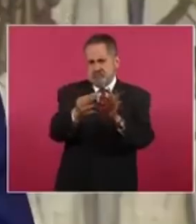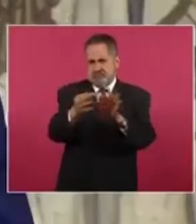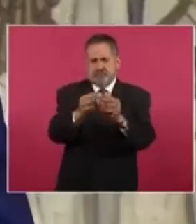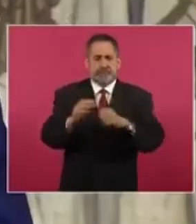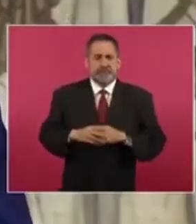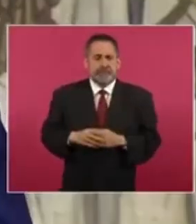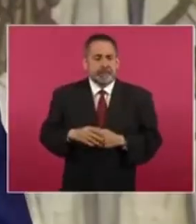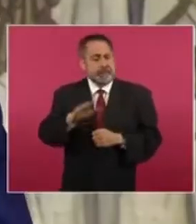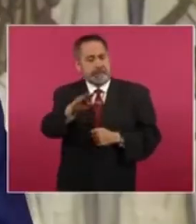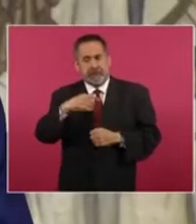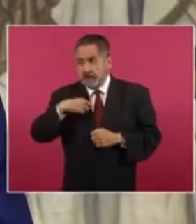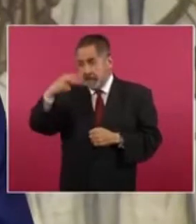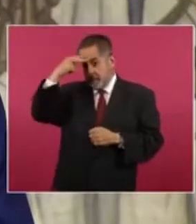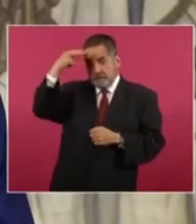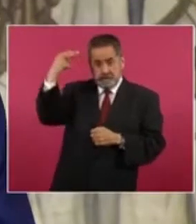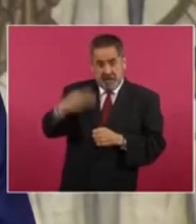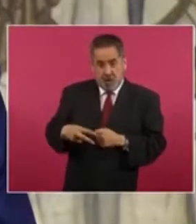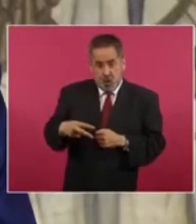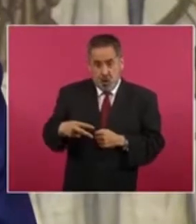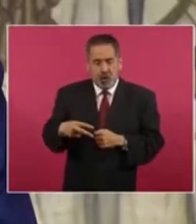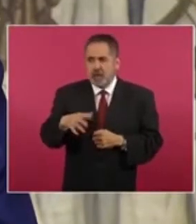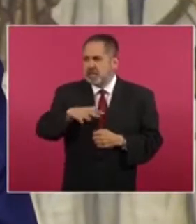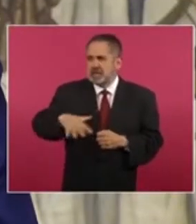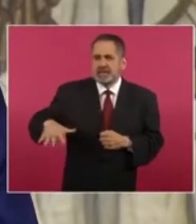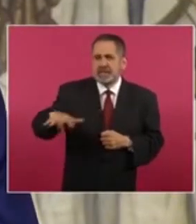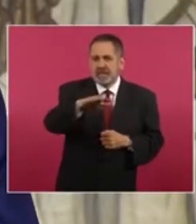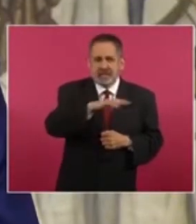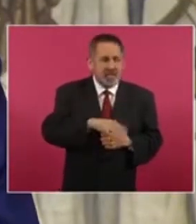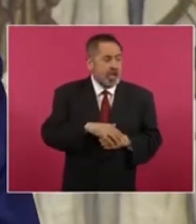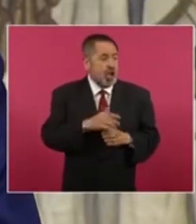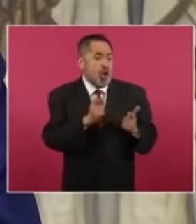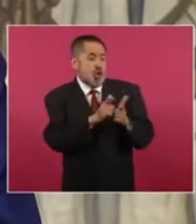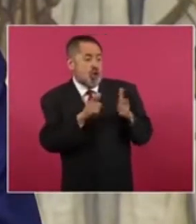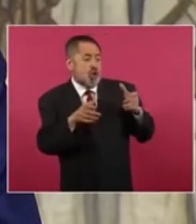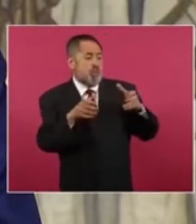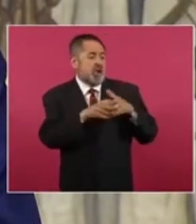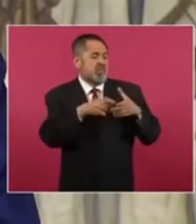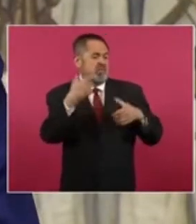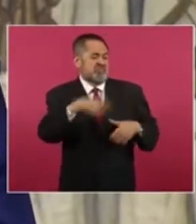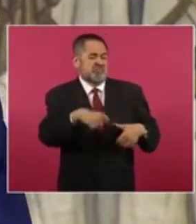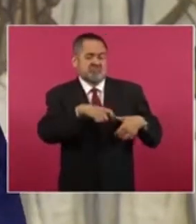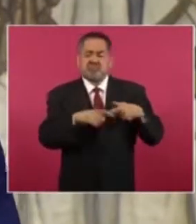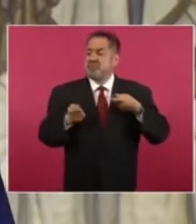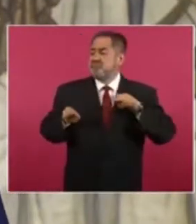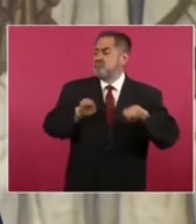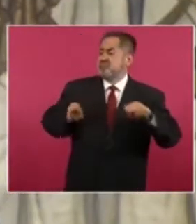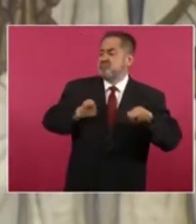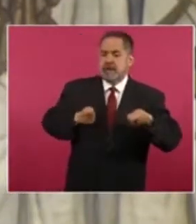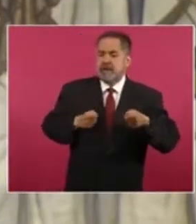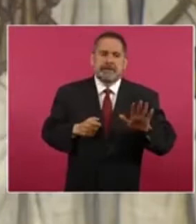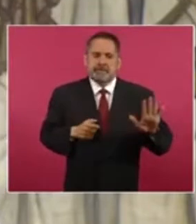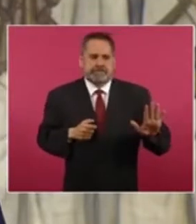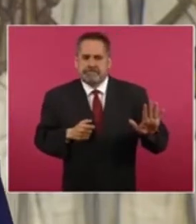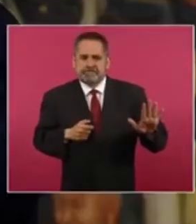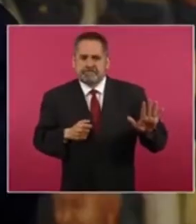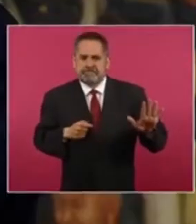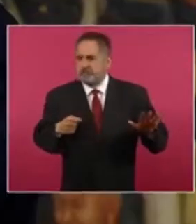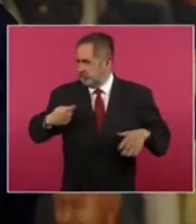En México ya no domina la oligarquía, sino existe un gobierno